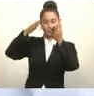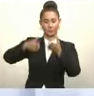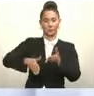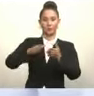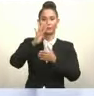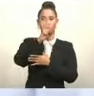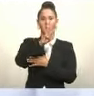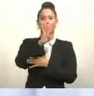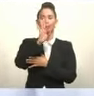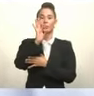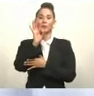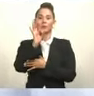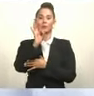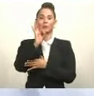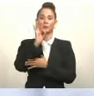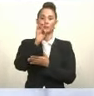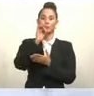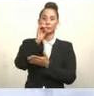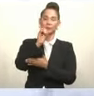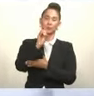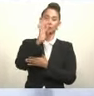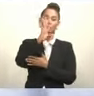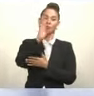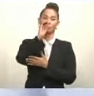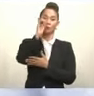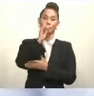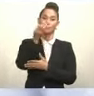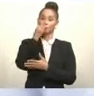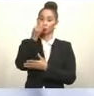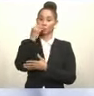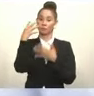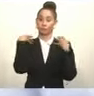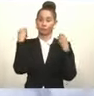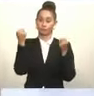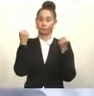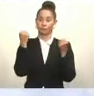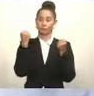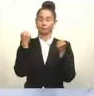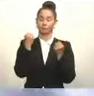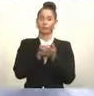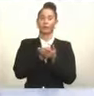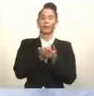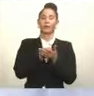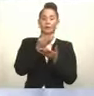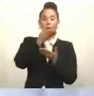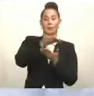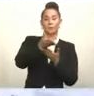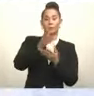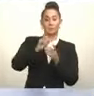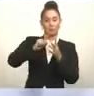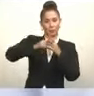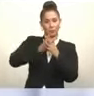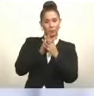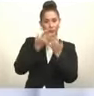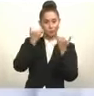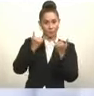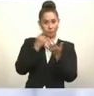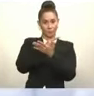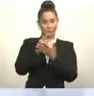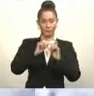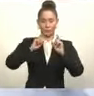del 49-50% de los nutrientes que necesitamos. El producto que comenzamos a entregar esta misma